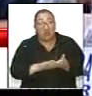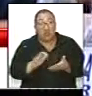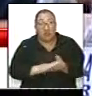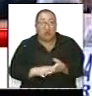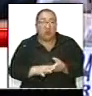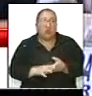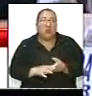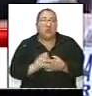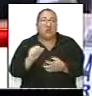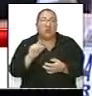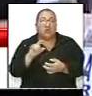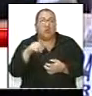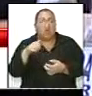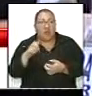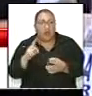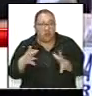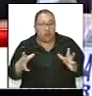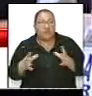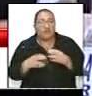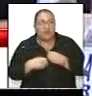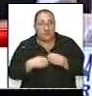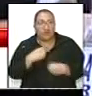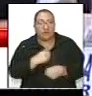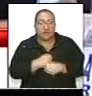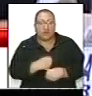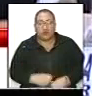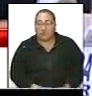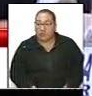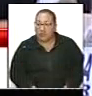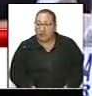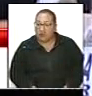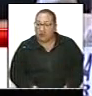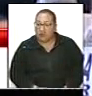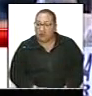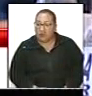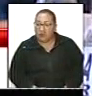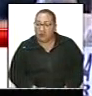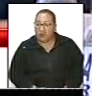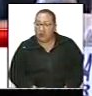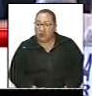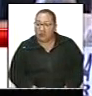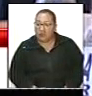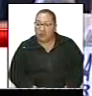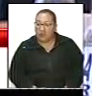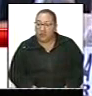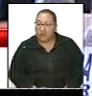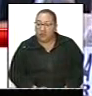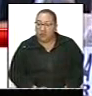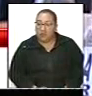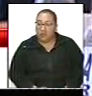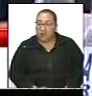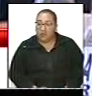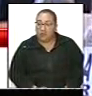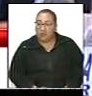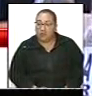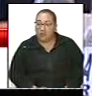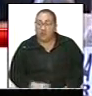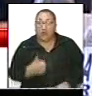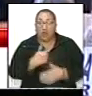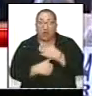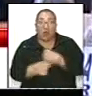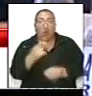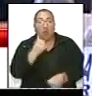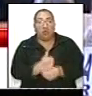yo que SUNEDO debería asumir el rol que, si más no me equivoco, está especificado dentro de las obligaciones que